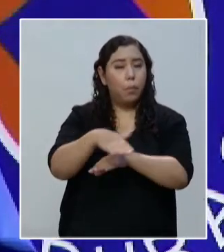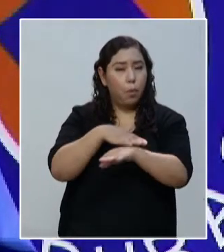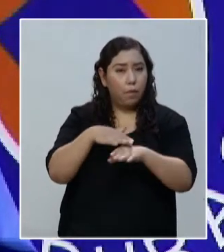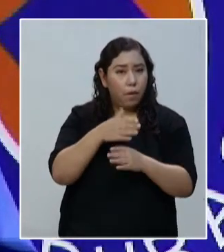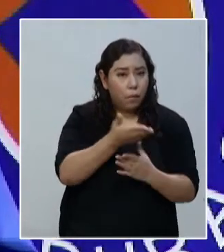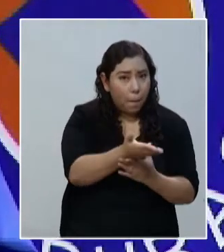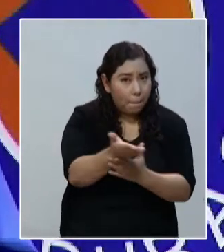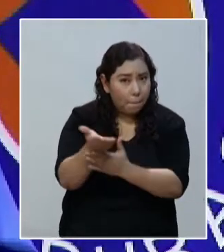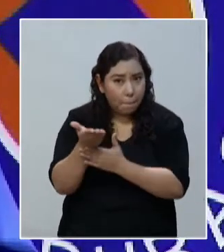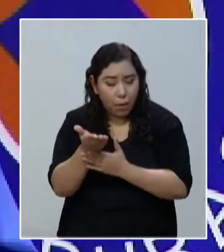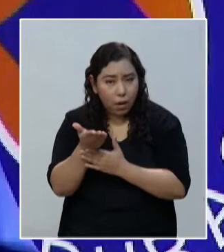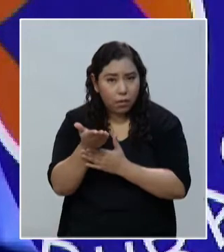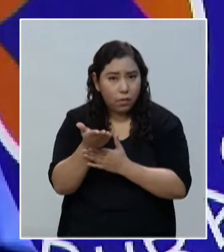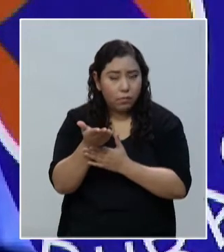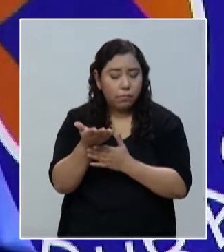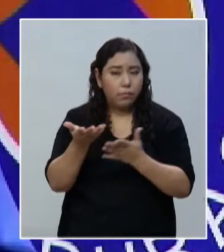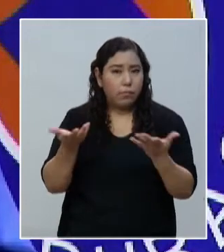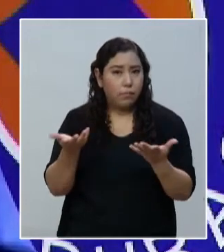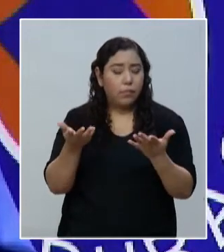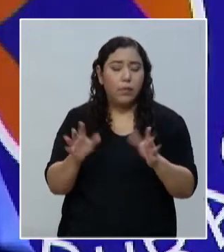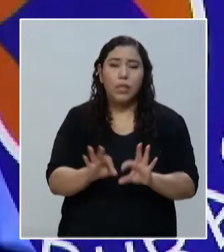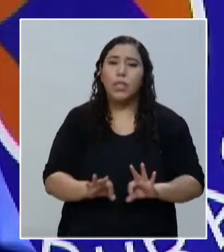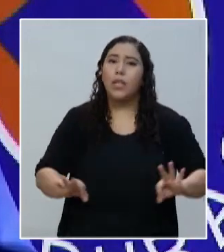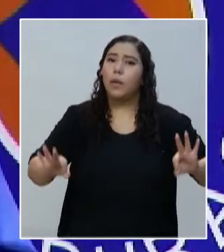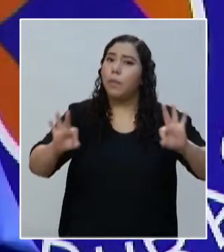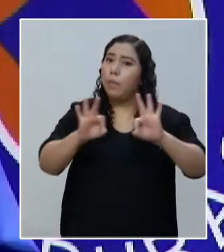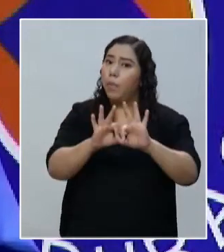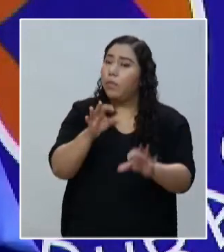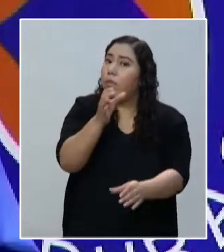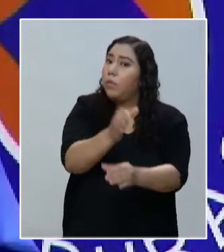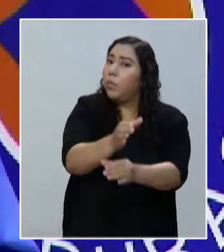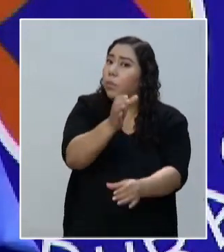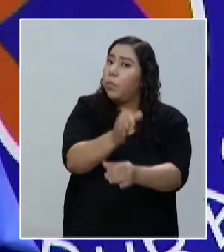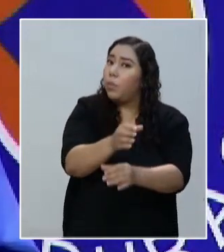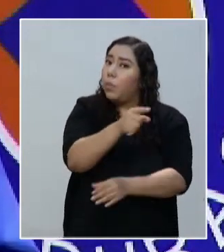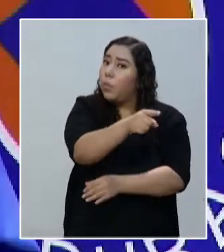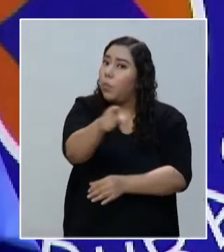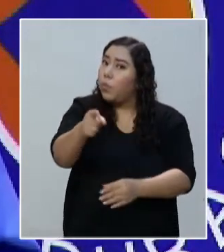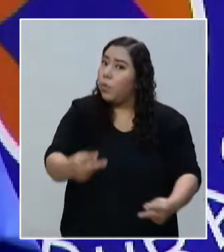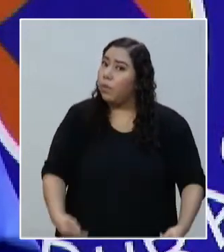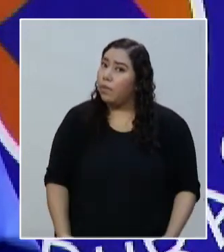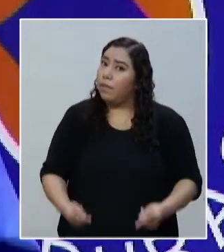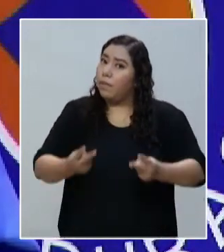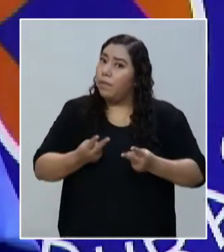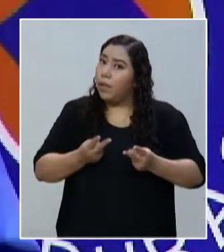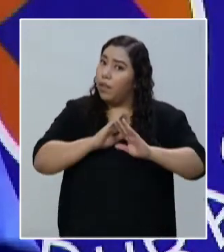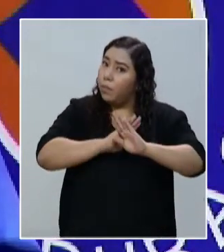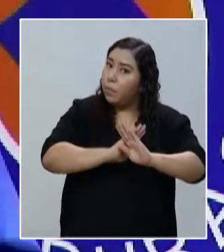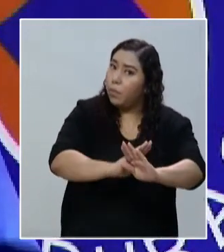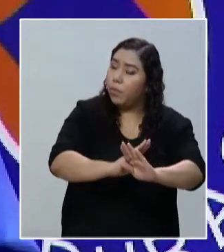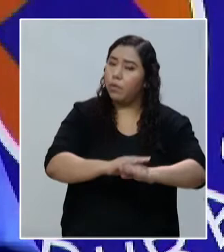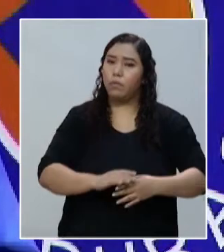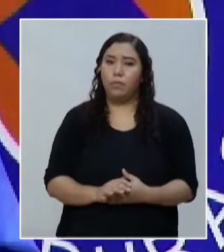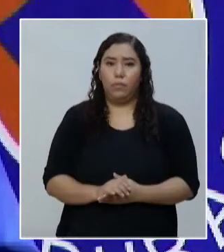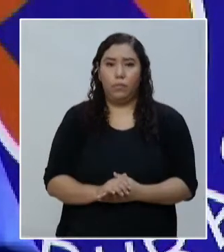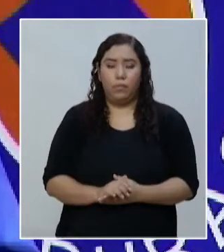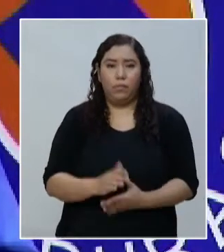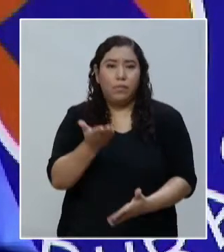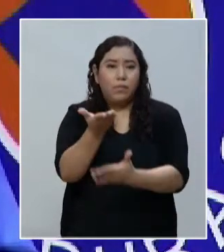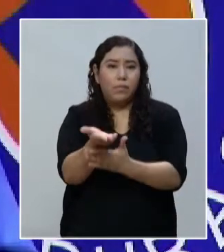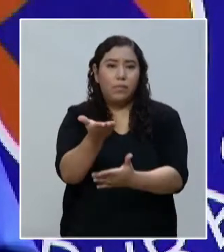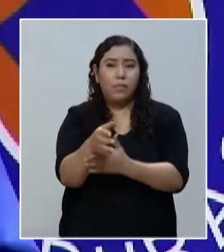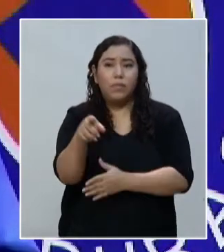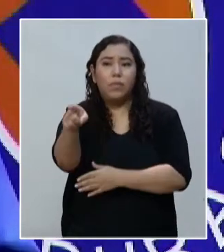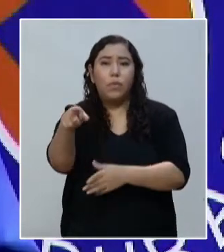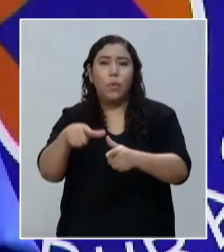es salvaguardar la vida humana. Por favor, le pedimos que evacúen las zonas de